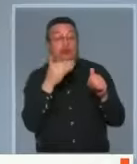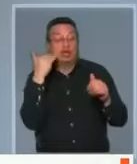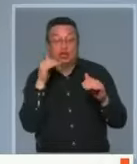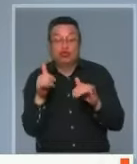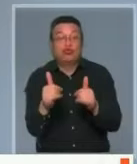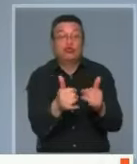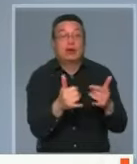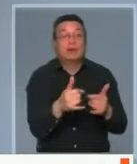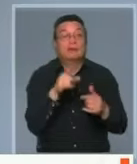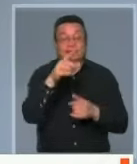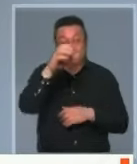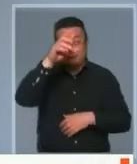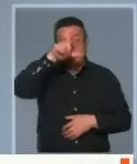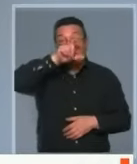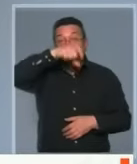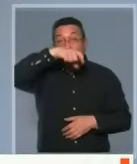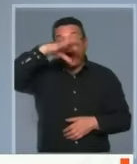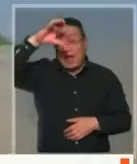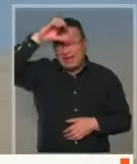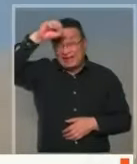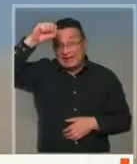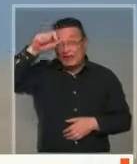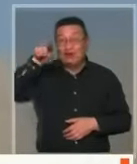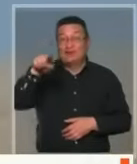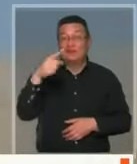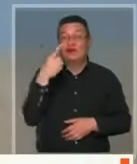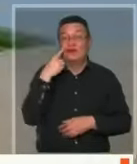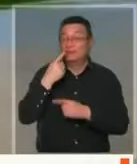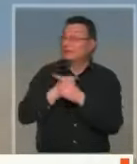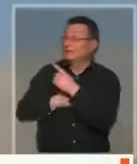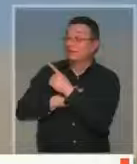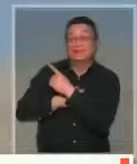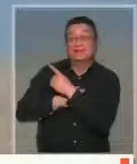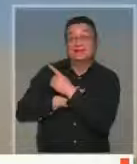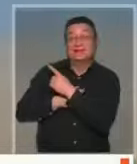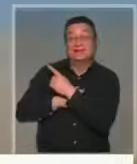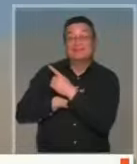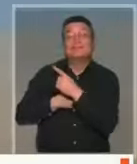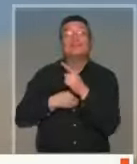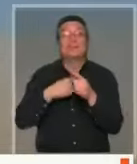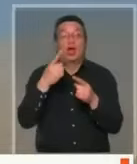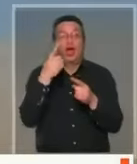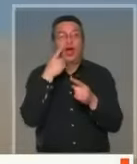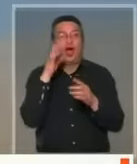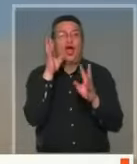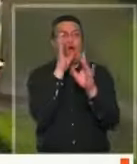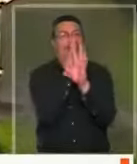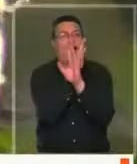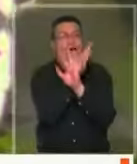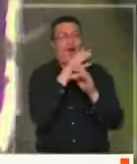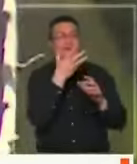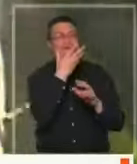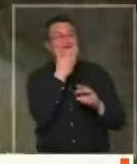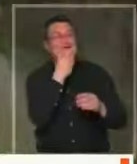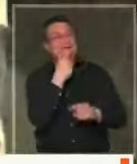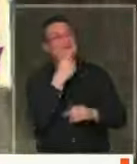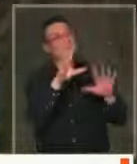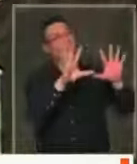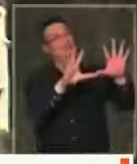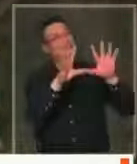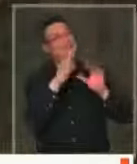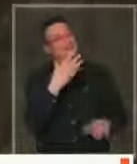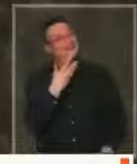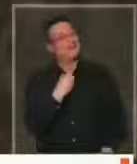Las cotorras argentinas o como las conocemos en Chile, las catitas o loros. Llamativos colores, parecen aves inofensivas,